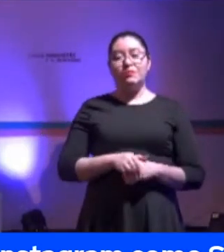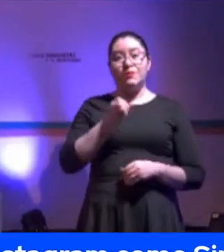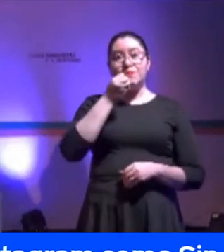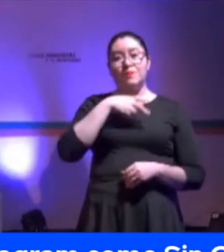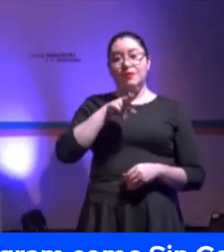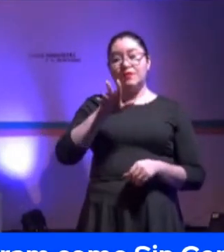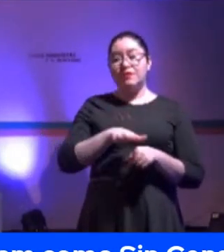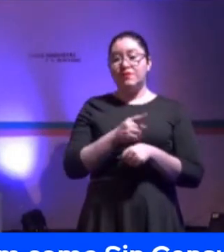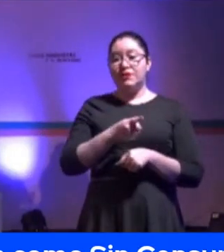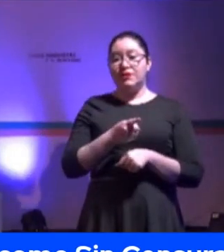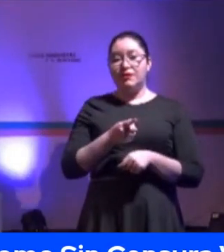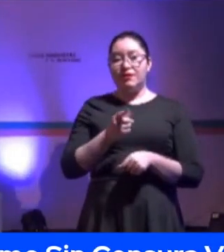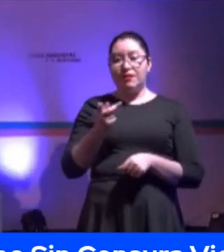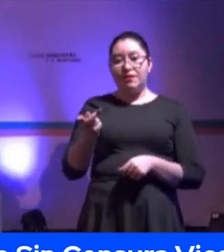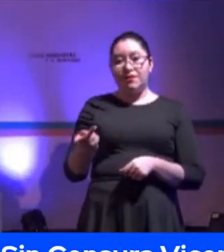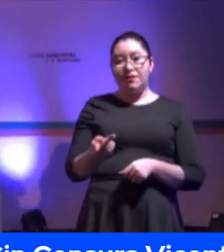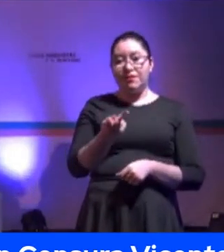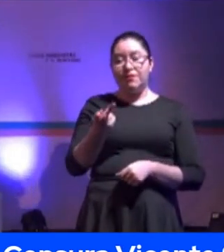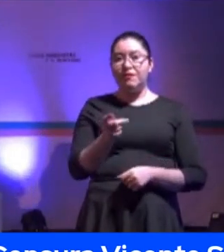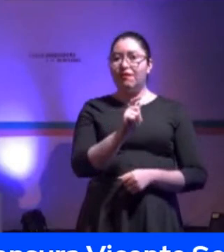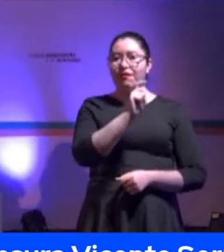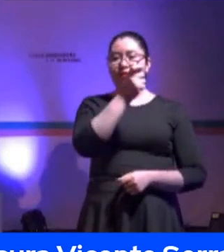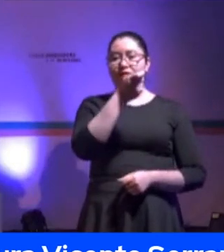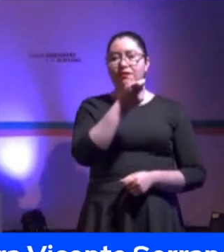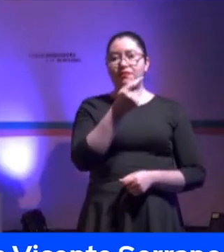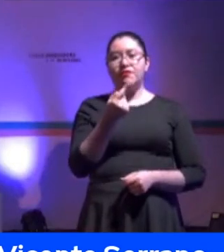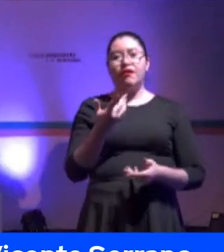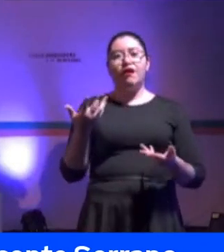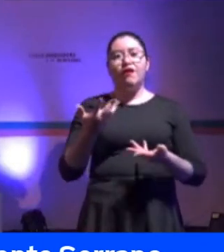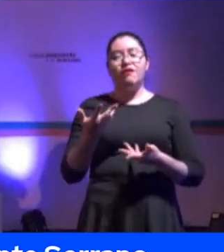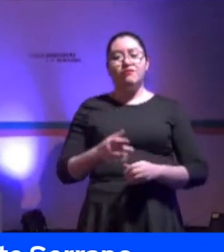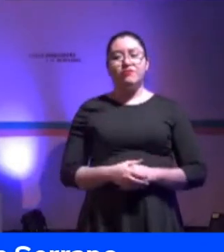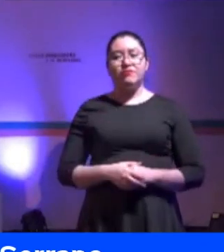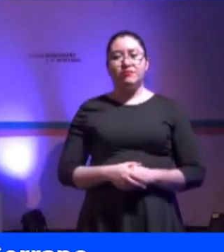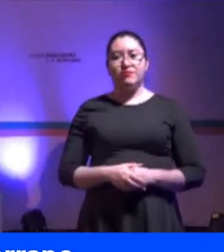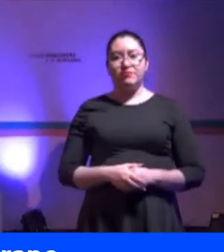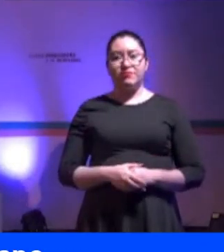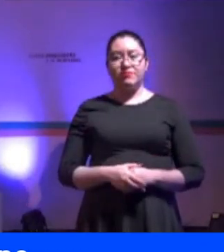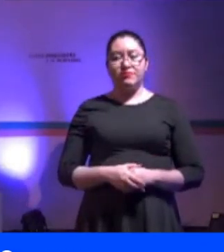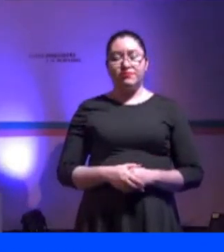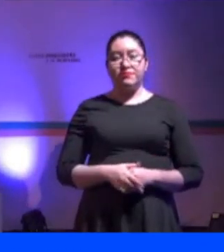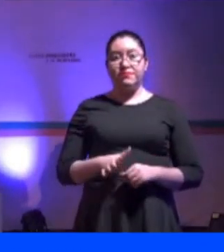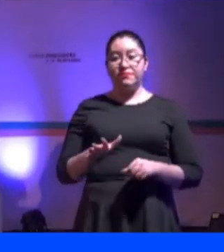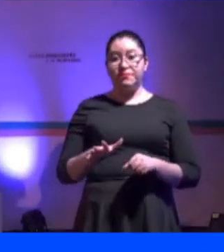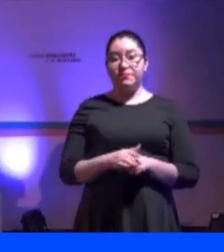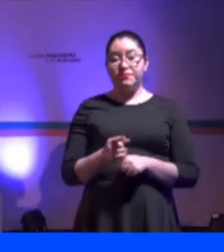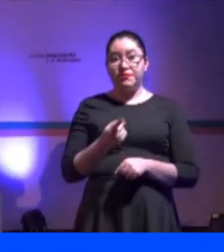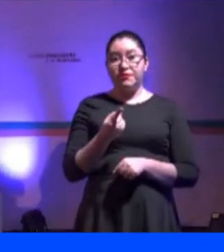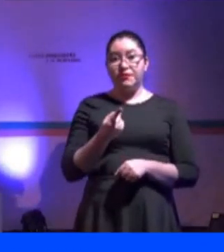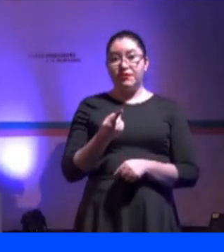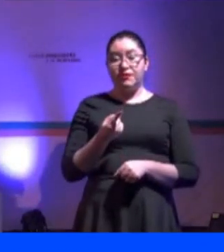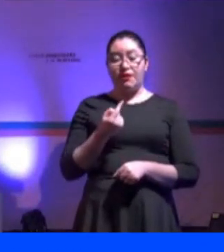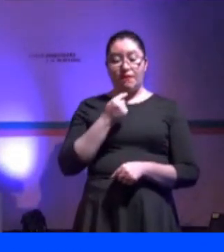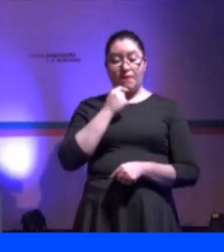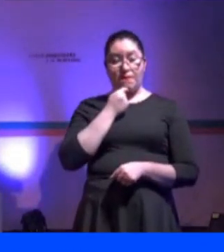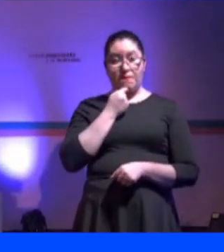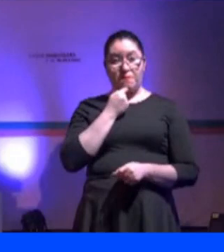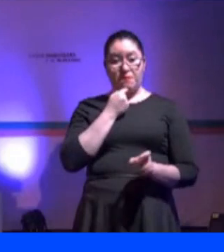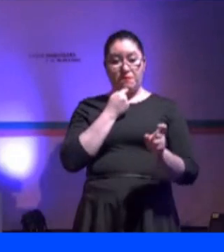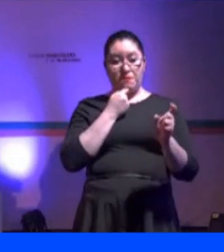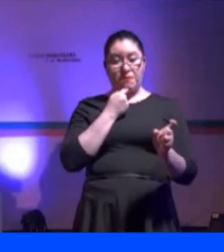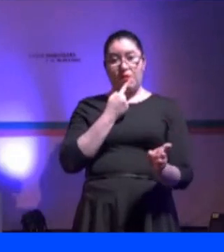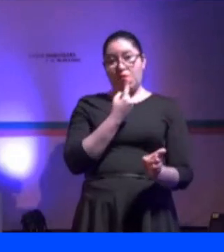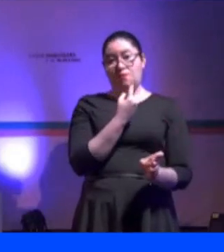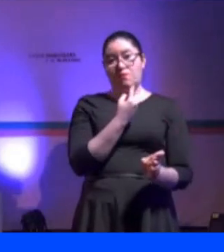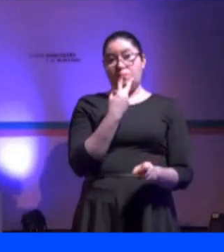es, ¿qué van a hacer? ¿Qué esperan? Porque Andrés Manuel López Obrador es uno y